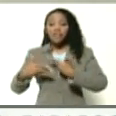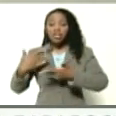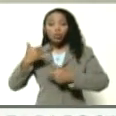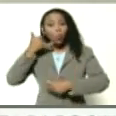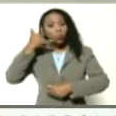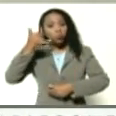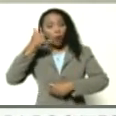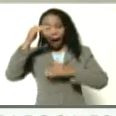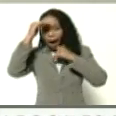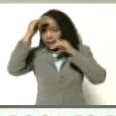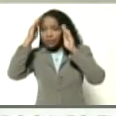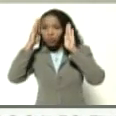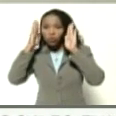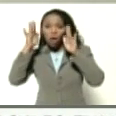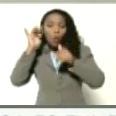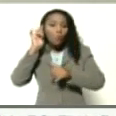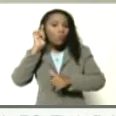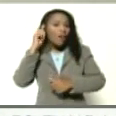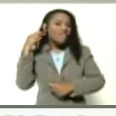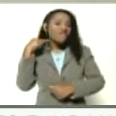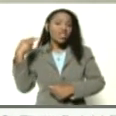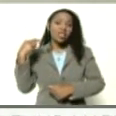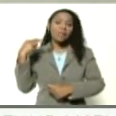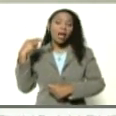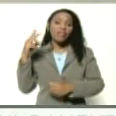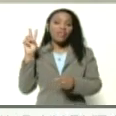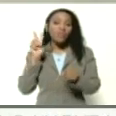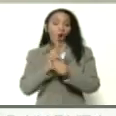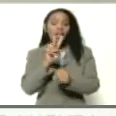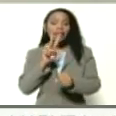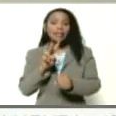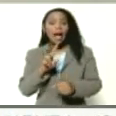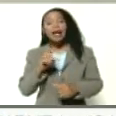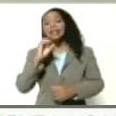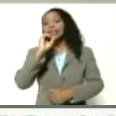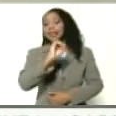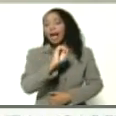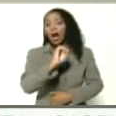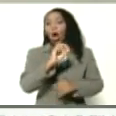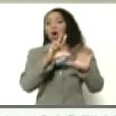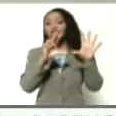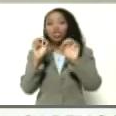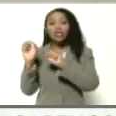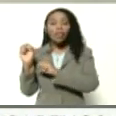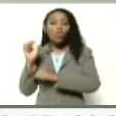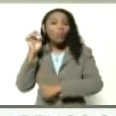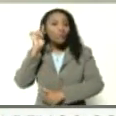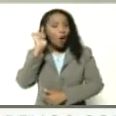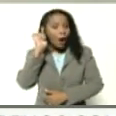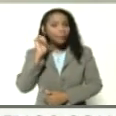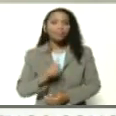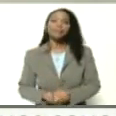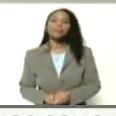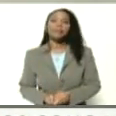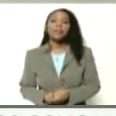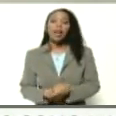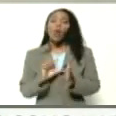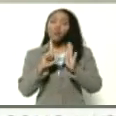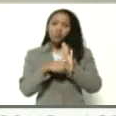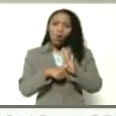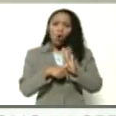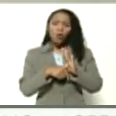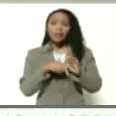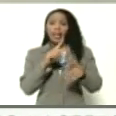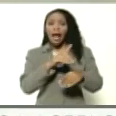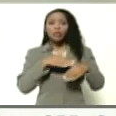telefónico de atención a la mujer víctima de violencia 0800 Mujeres, luego de quedar inoperativo